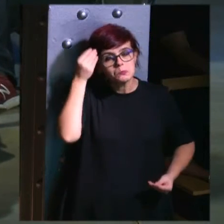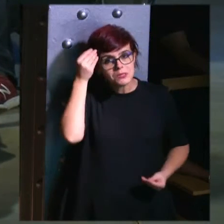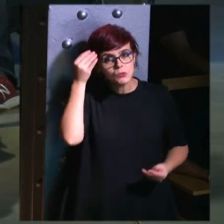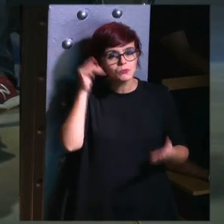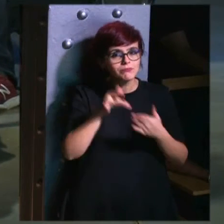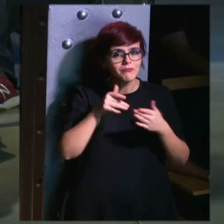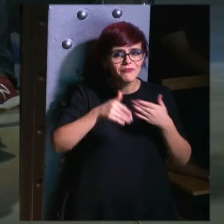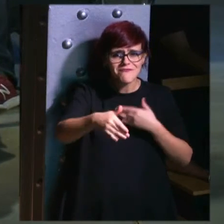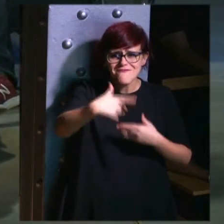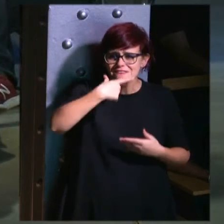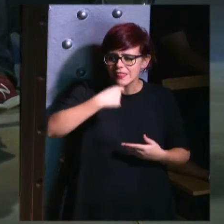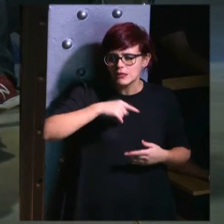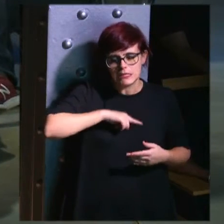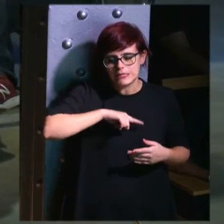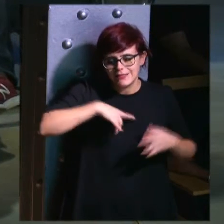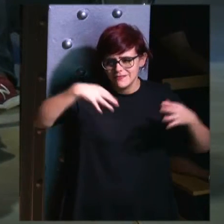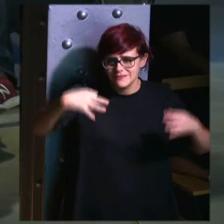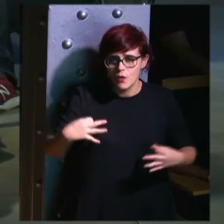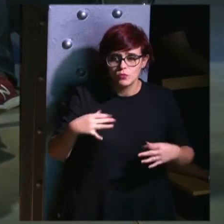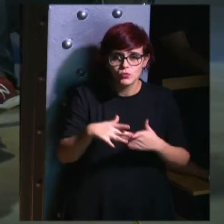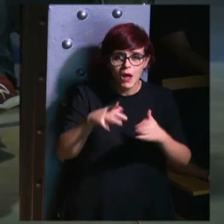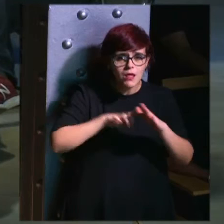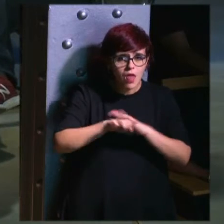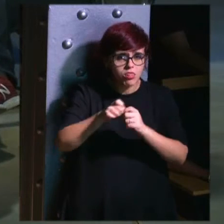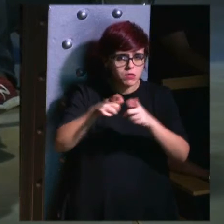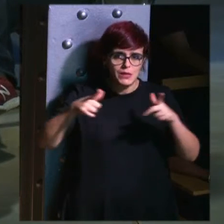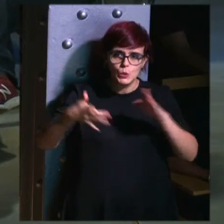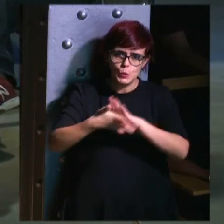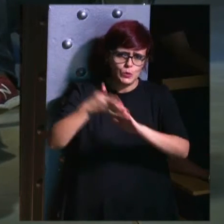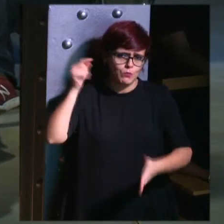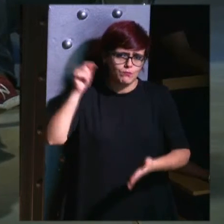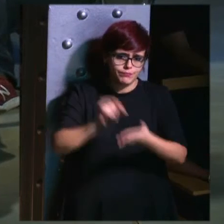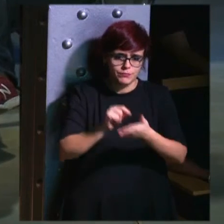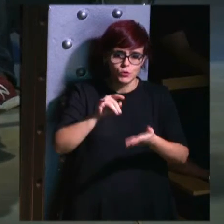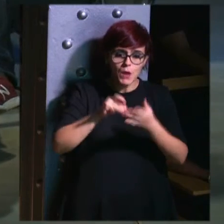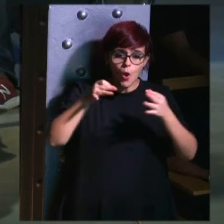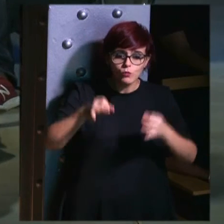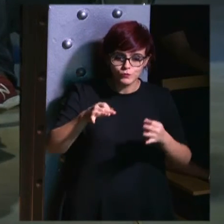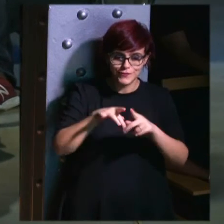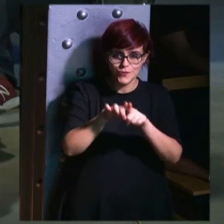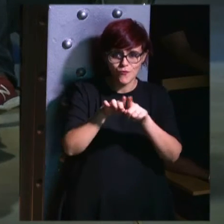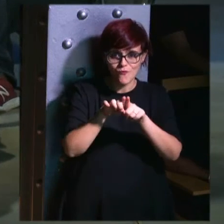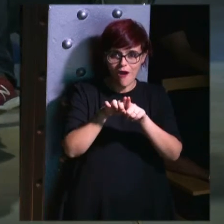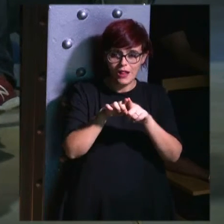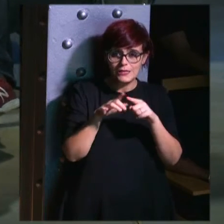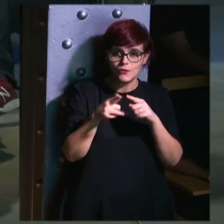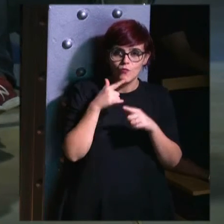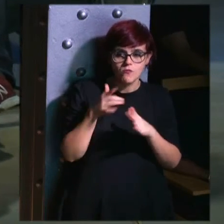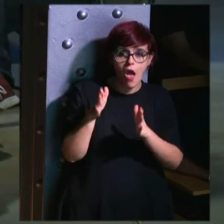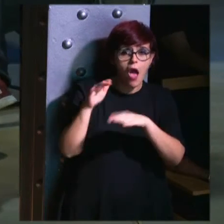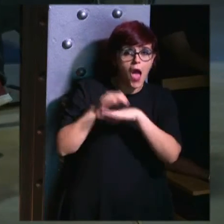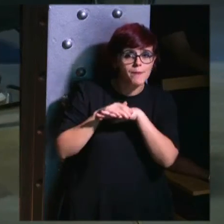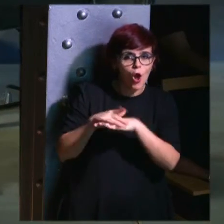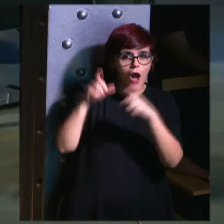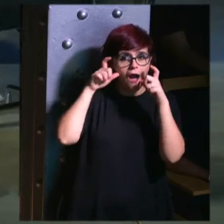que estoy convencido de que el crecimiento va a ser muy rápido. En el momento en que empiece la bola a crecer y tengas a un colega que ya se ha comprado unas gafas y